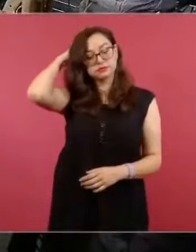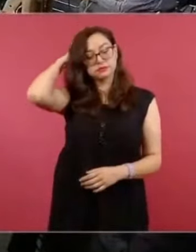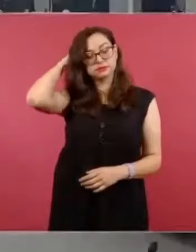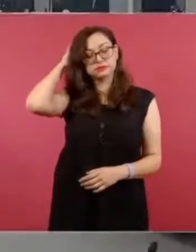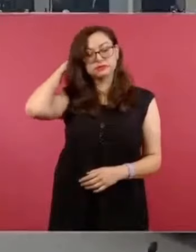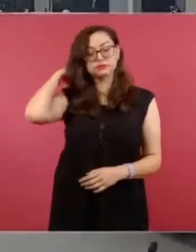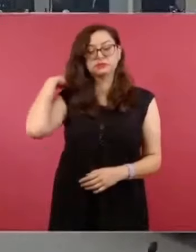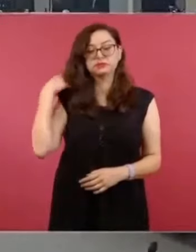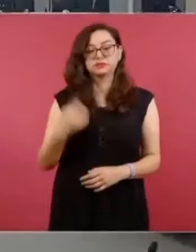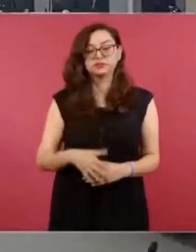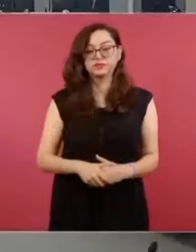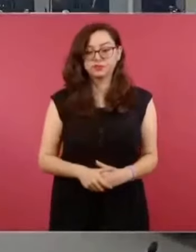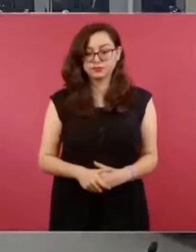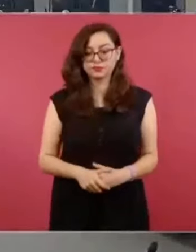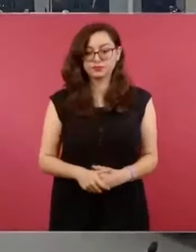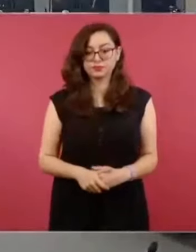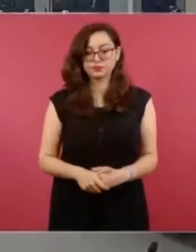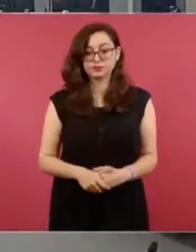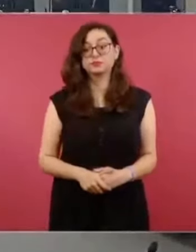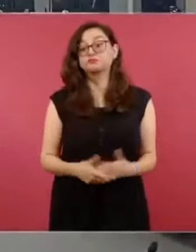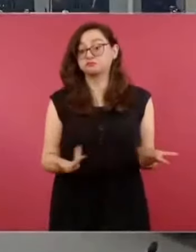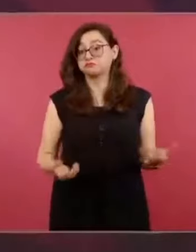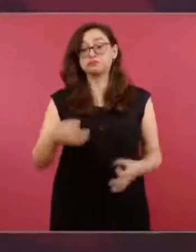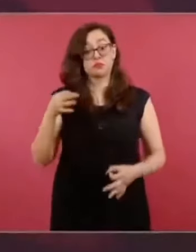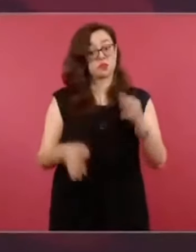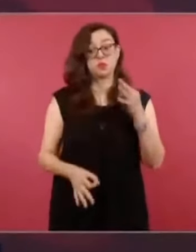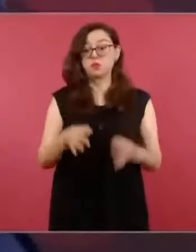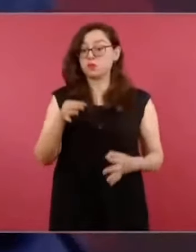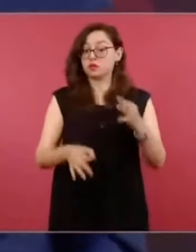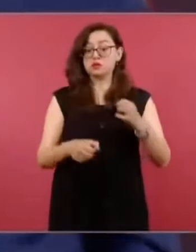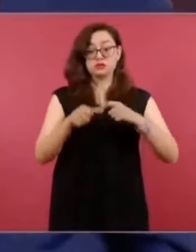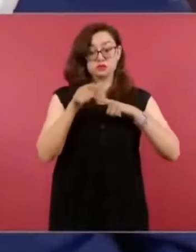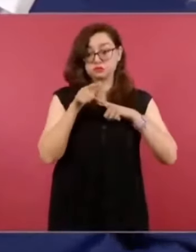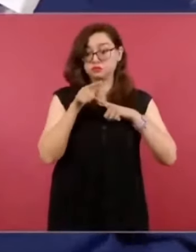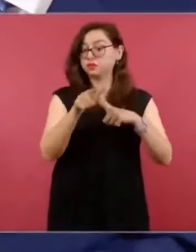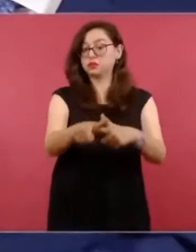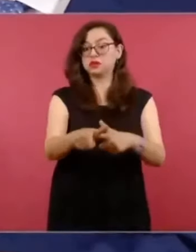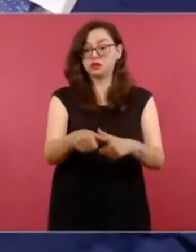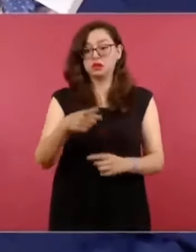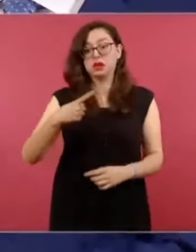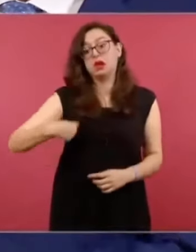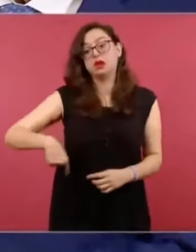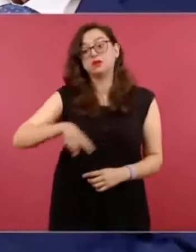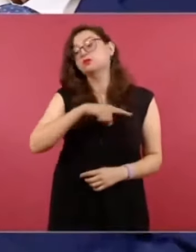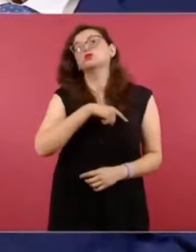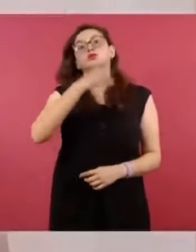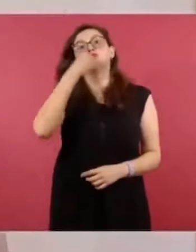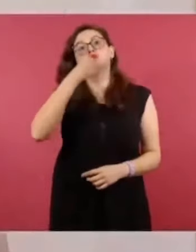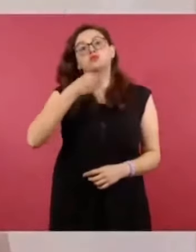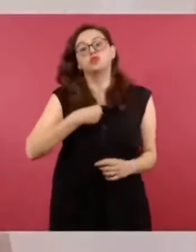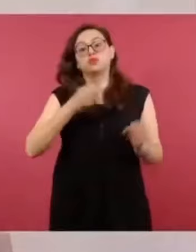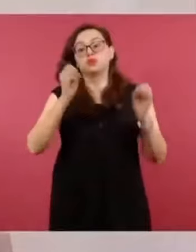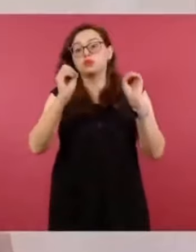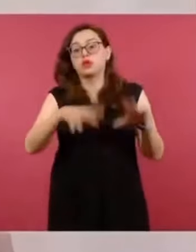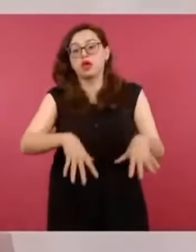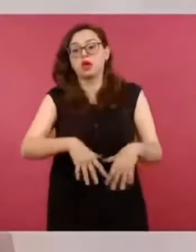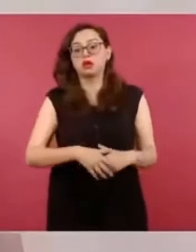medidas jurídicas sí valo jurídico O sea no vamos a dejar nosotros Nunca hemos